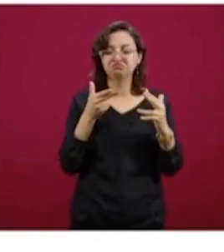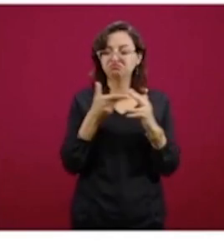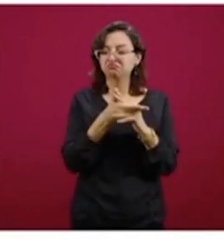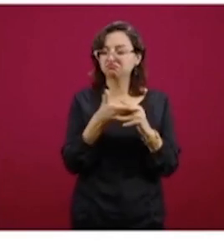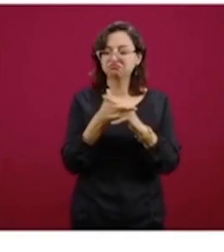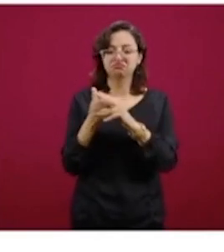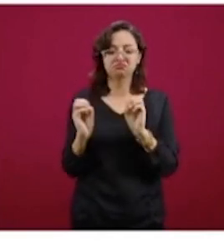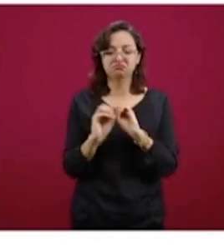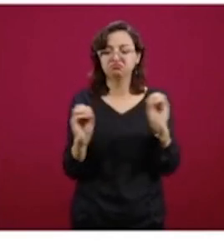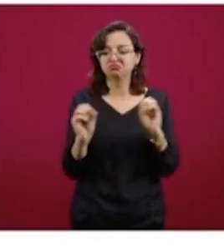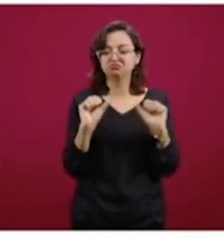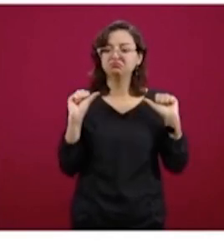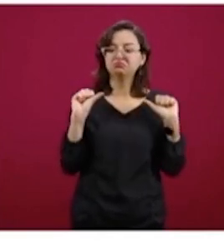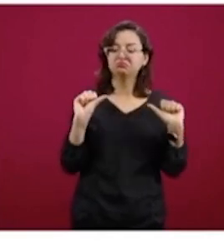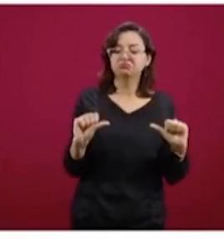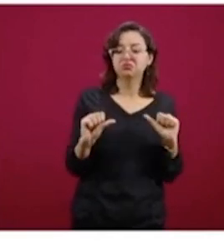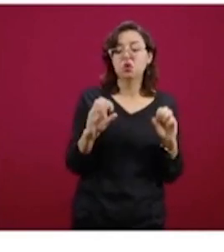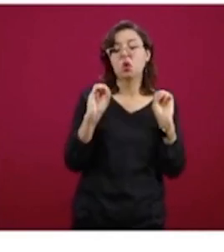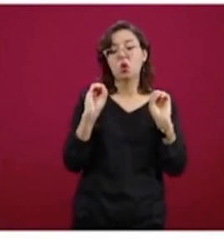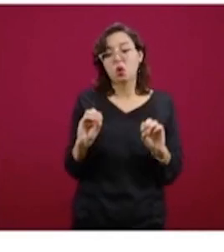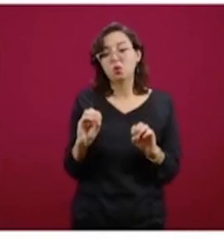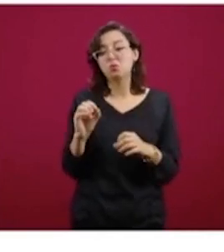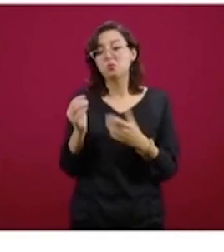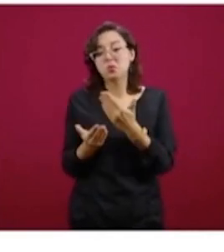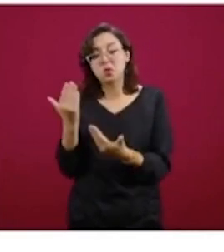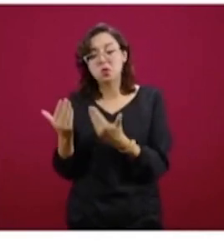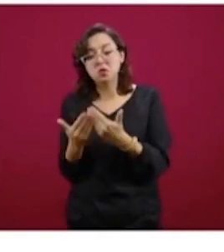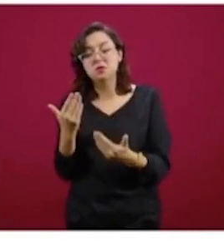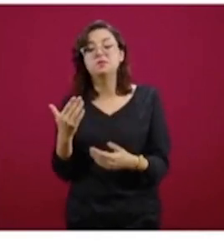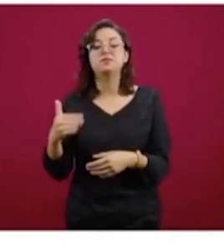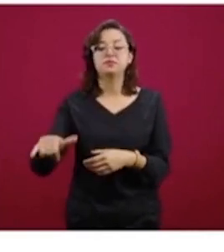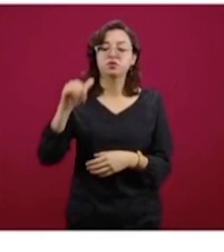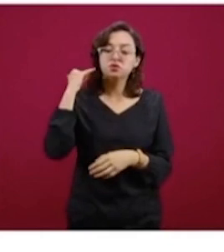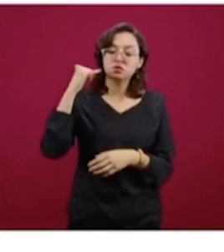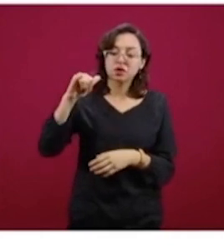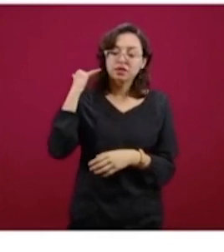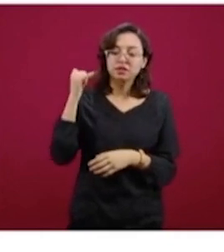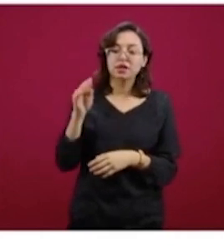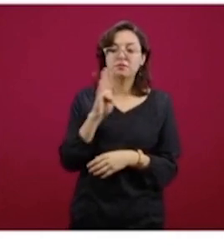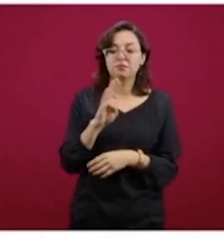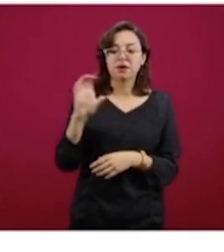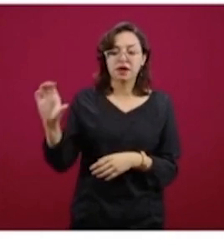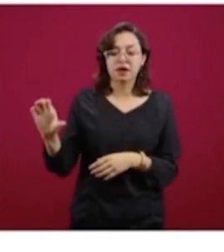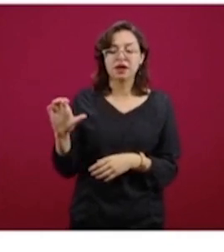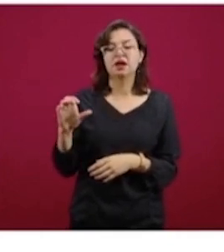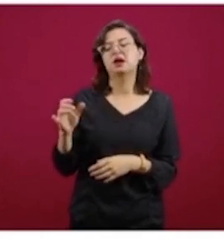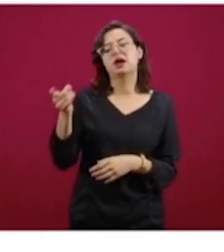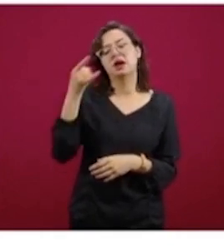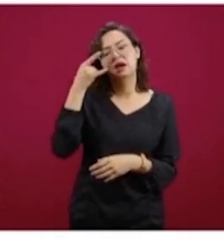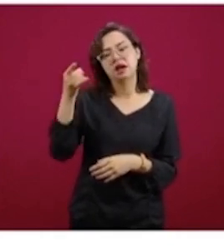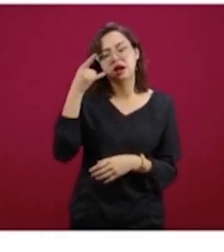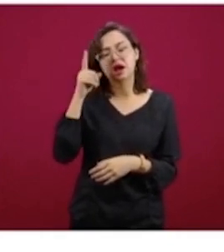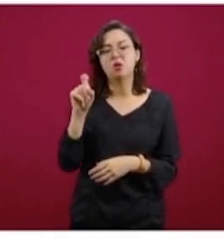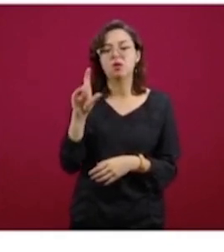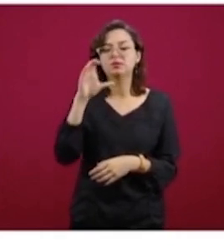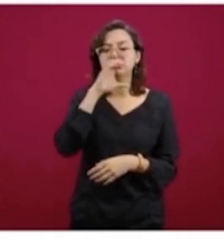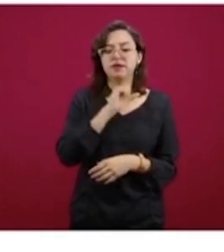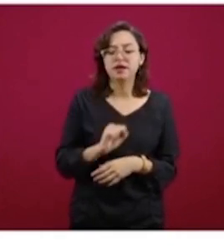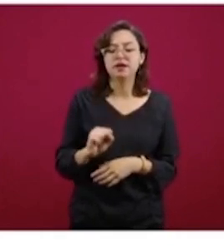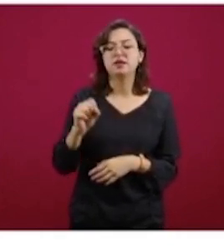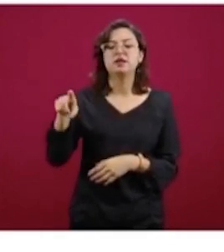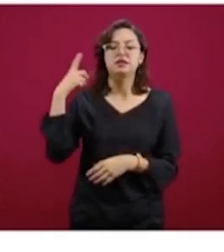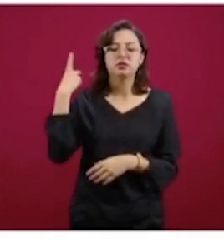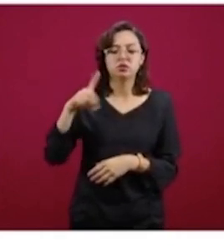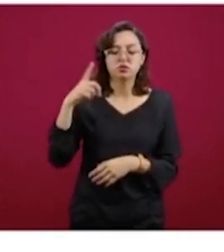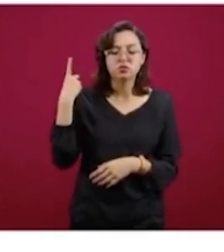homicidios dolosos, o los que menos tienen: Yucatán, Baja California, Campeche, Aguascalientes, Durango,